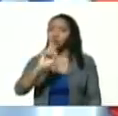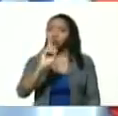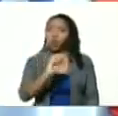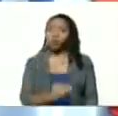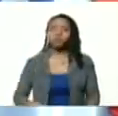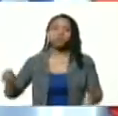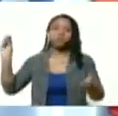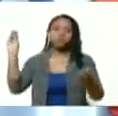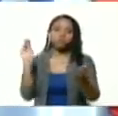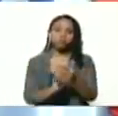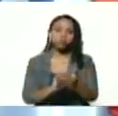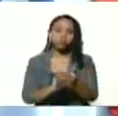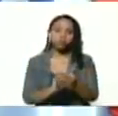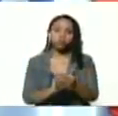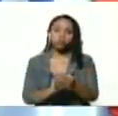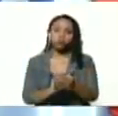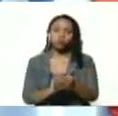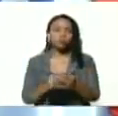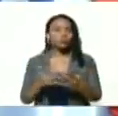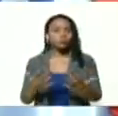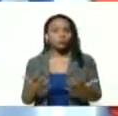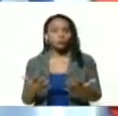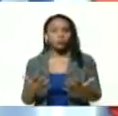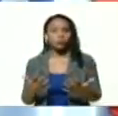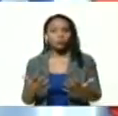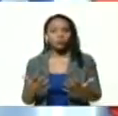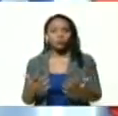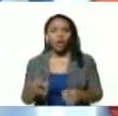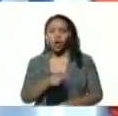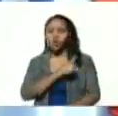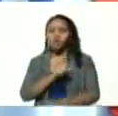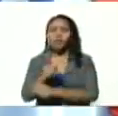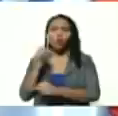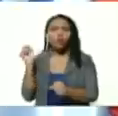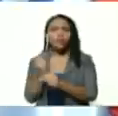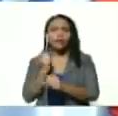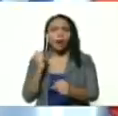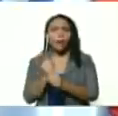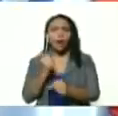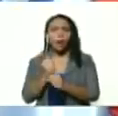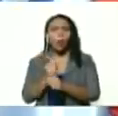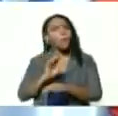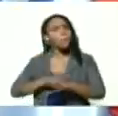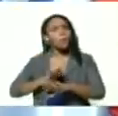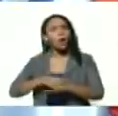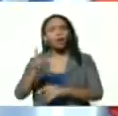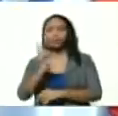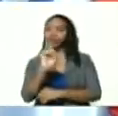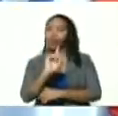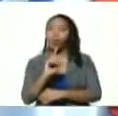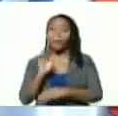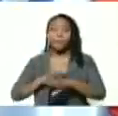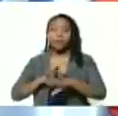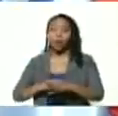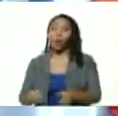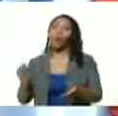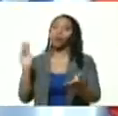vuelvan, obviamente, a cumplir una labor, porque eso no va a